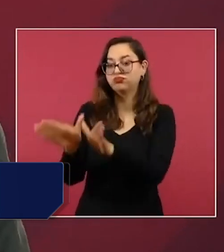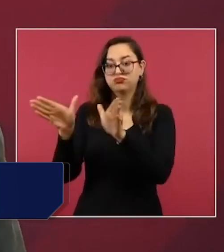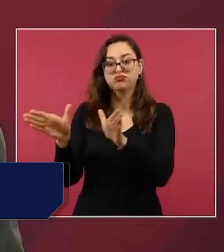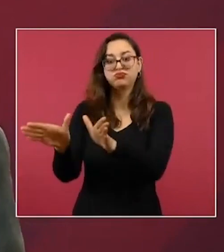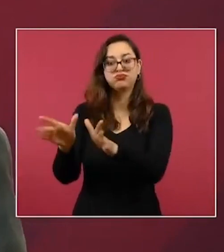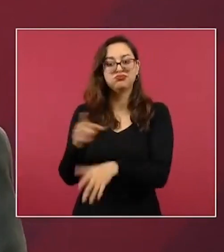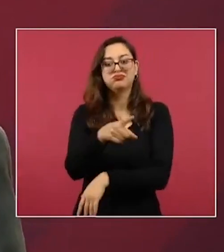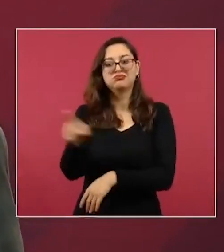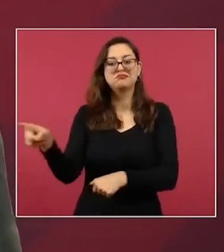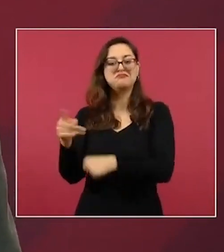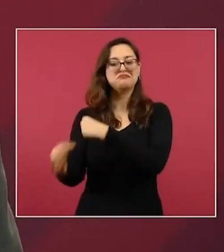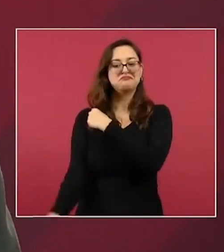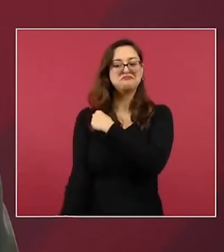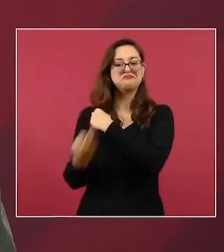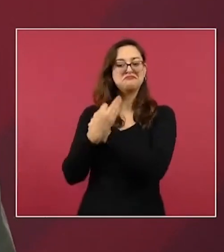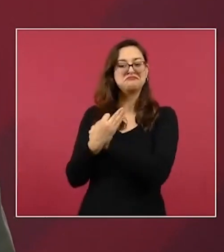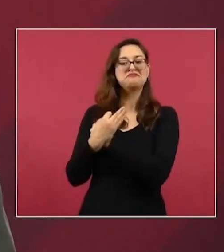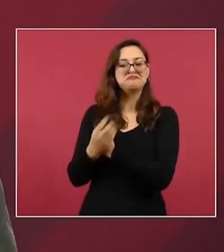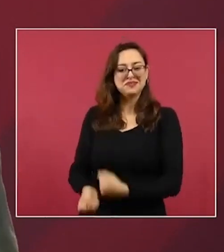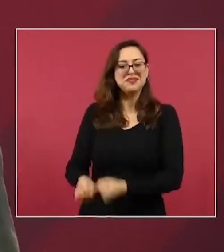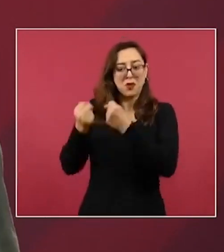necesite defender,